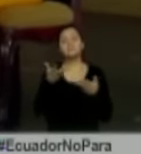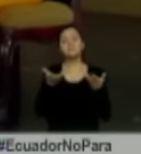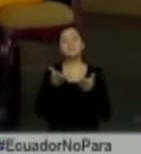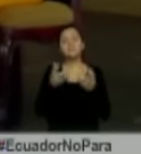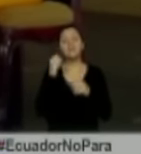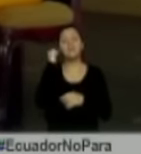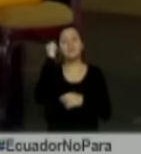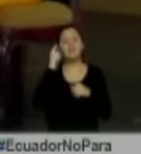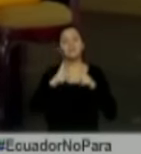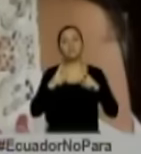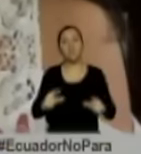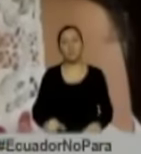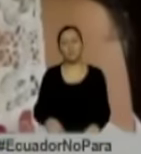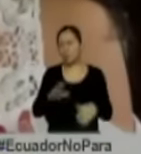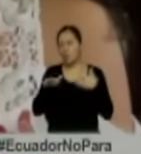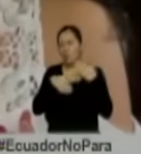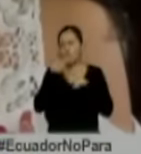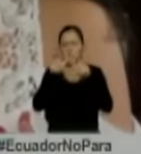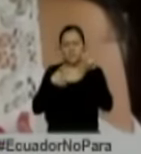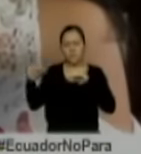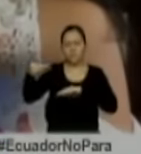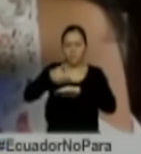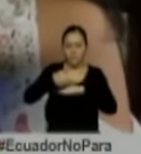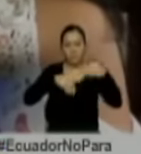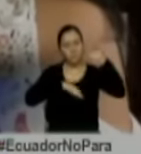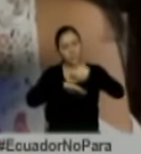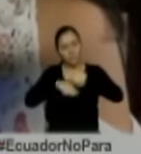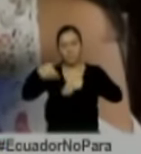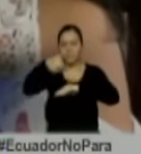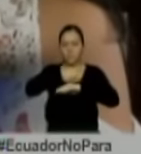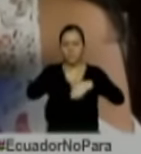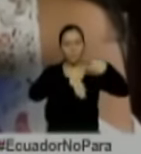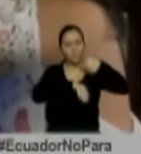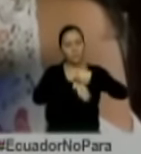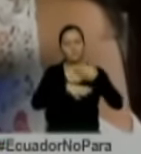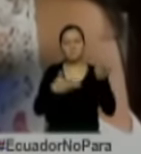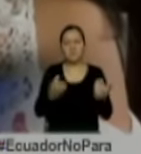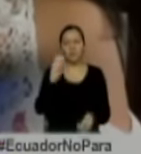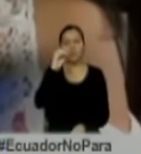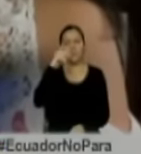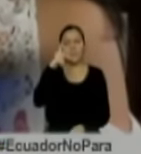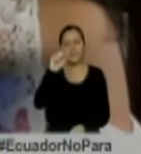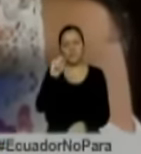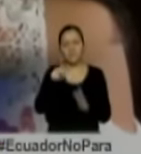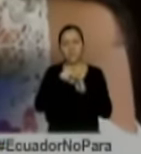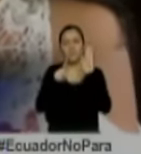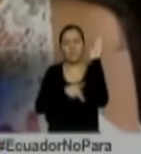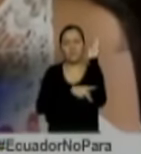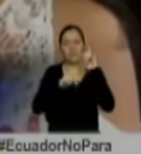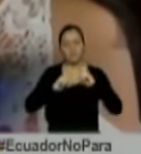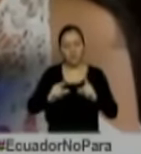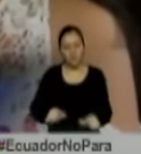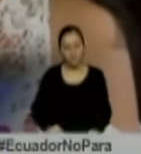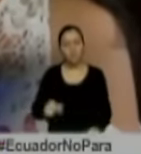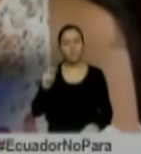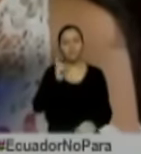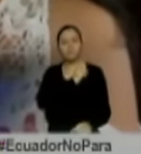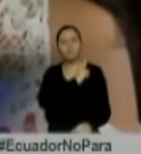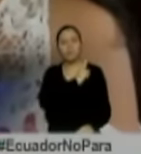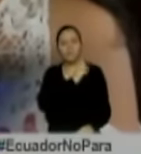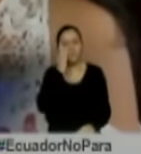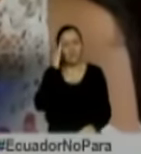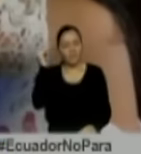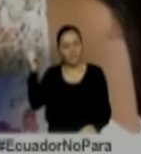Derechos de la Salud. Aquí se han escuchado todos. Ha participado la Organización Panamericana de la Salud, las universidades, la misma Asociación de